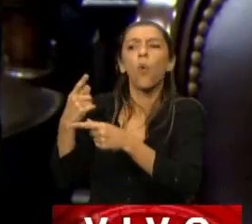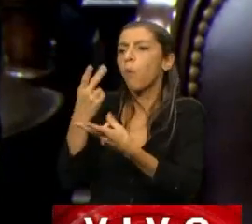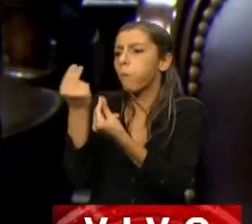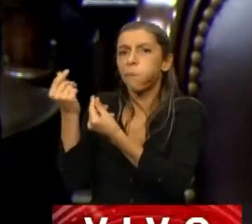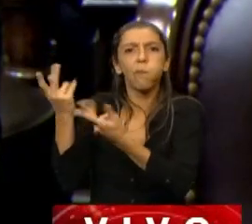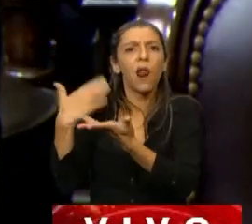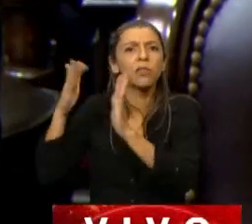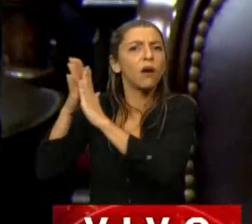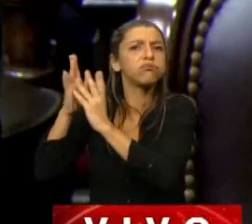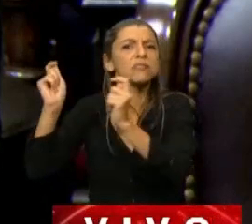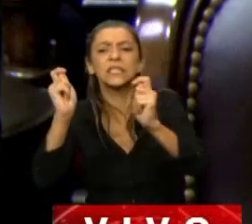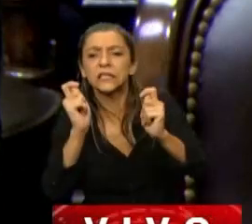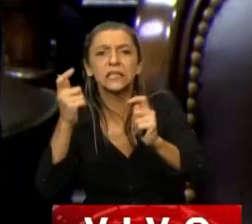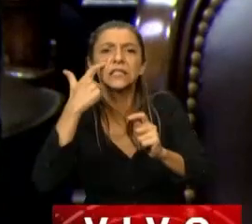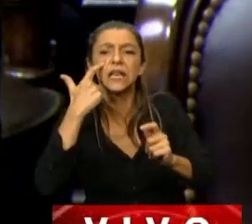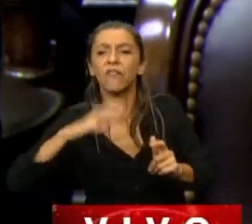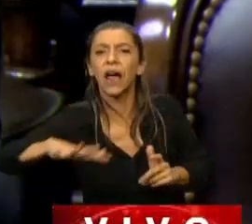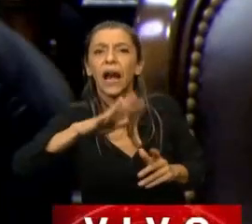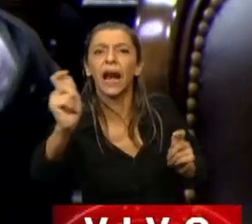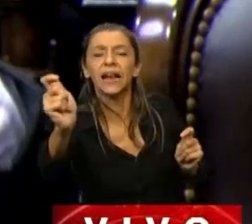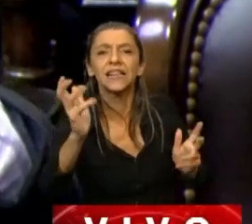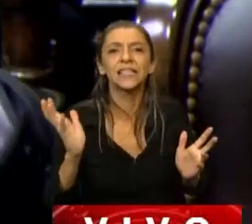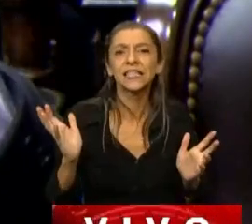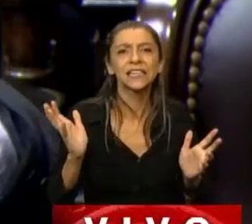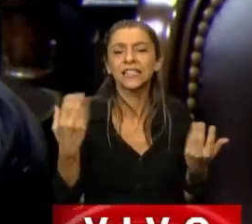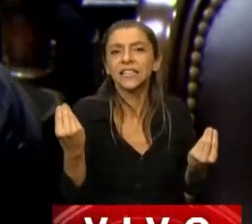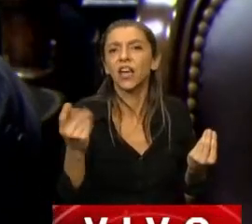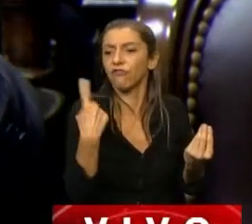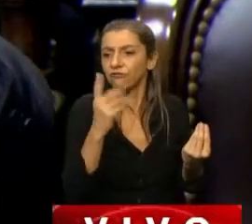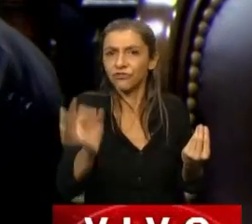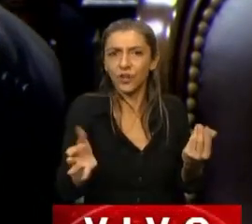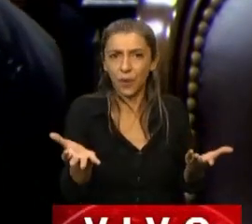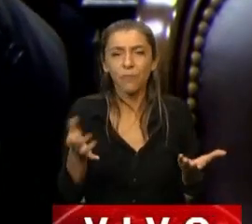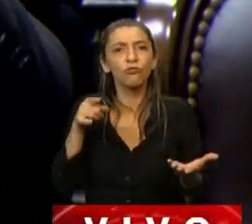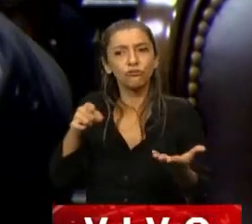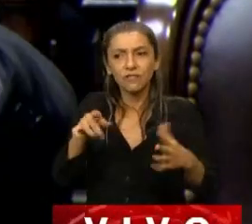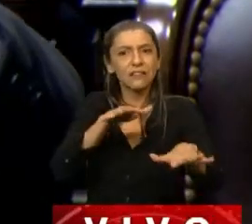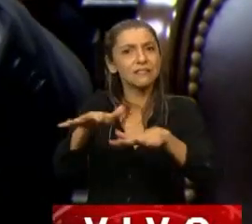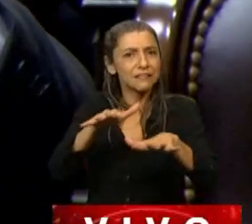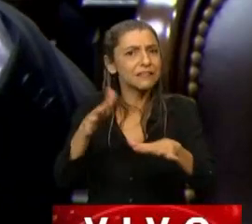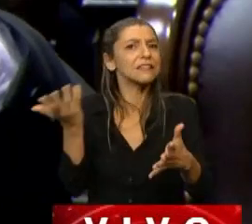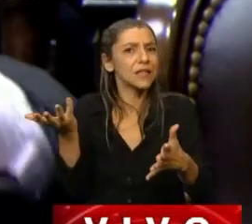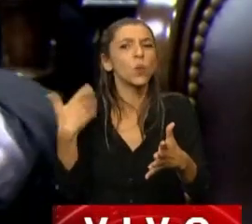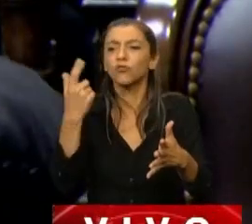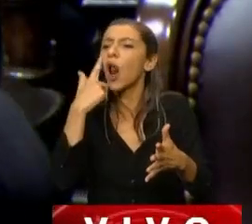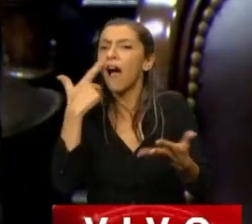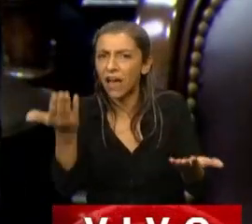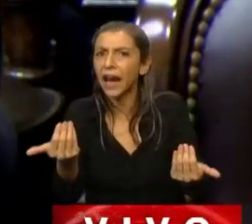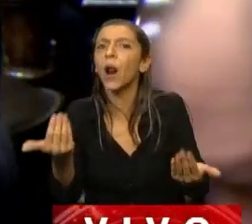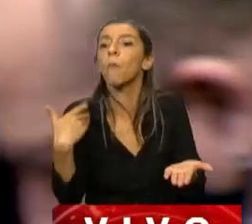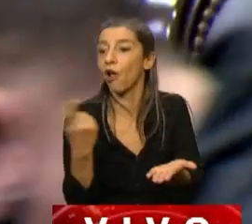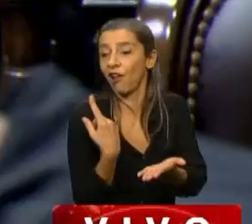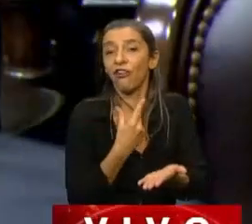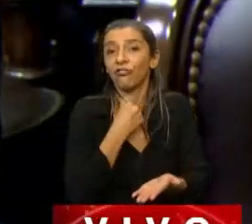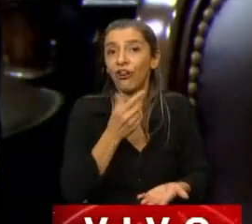beneficiaron con las políticas de endeudamiento y que sean esos sectores en donde recaiga el esfuerzo